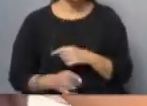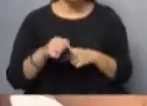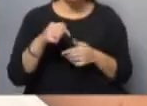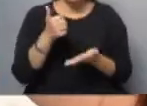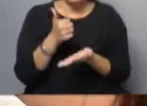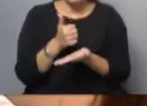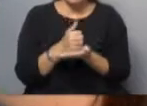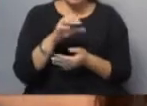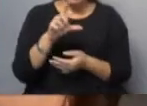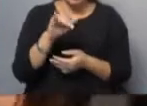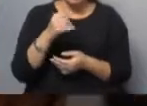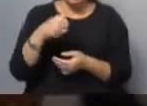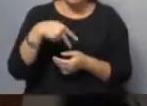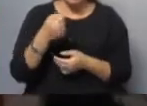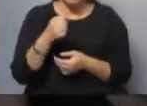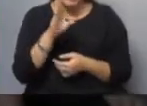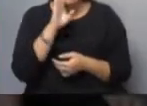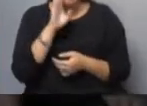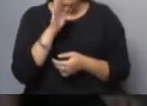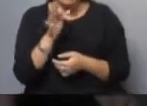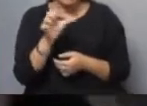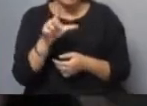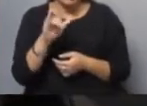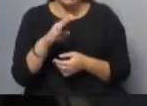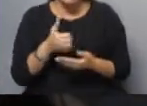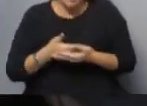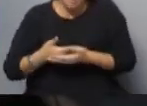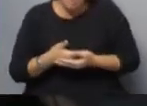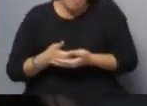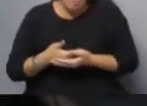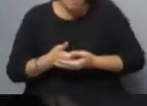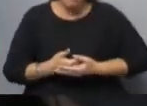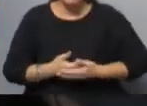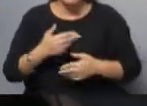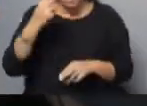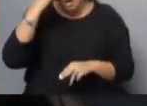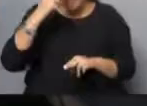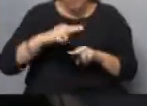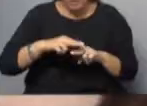Estoy con Eliana Pérez, mamá de Felipe, un bebote que padece de